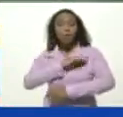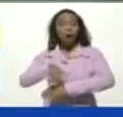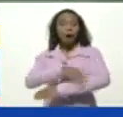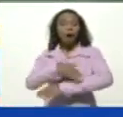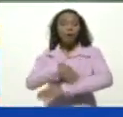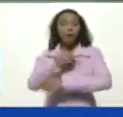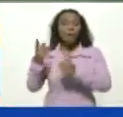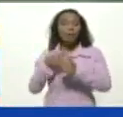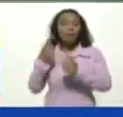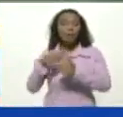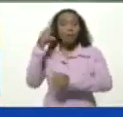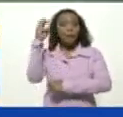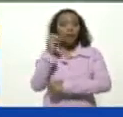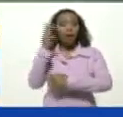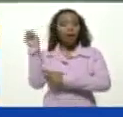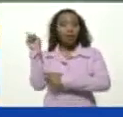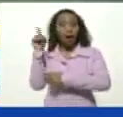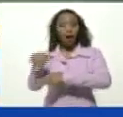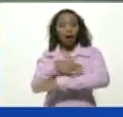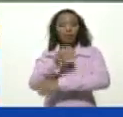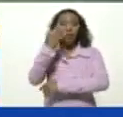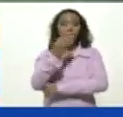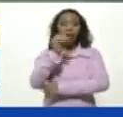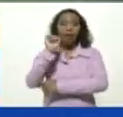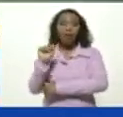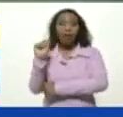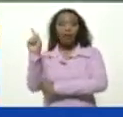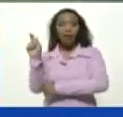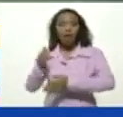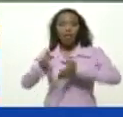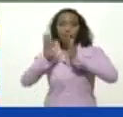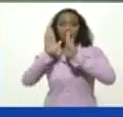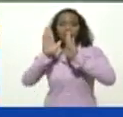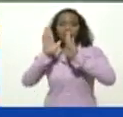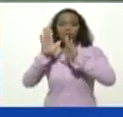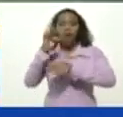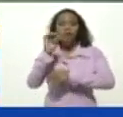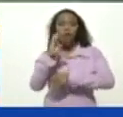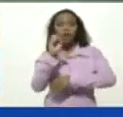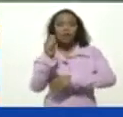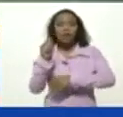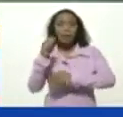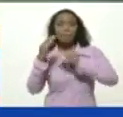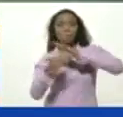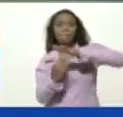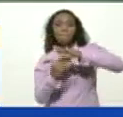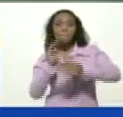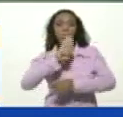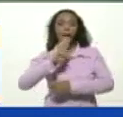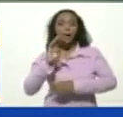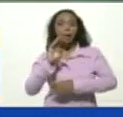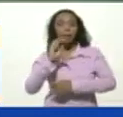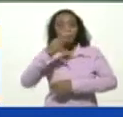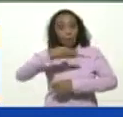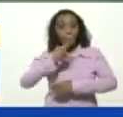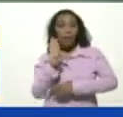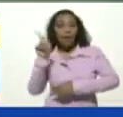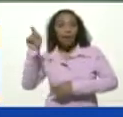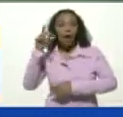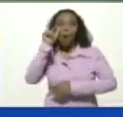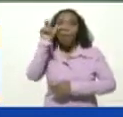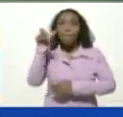Urbina, calle 3A, edificio El Fortín, planta baja, allá está Fernando